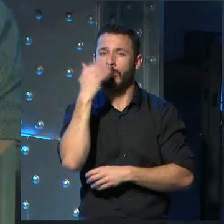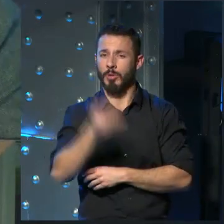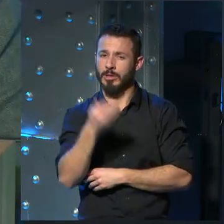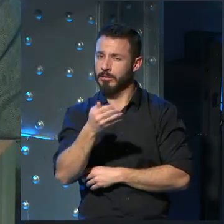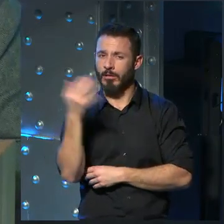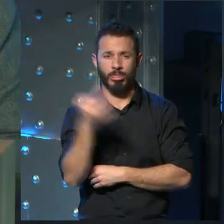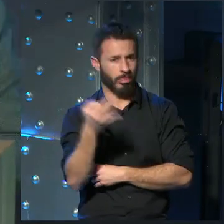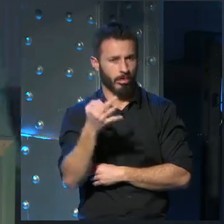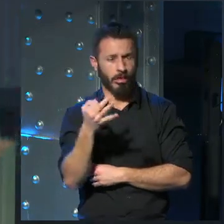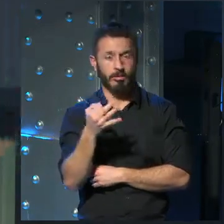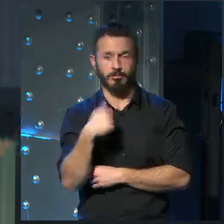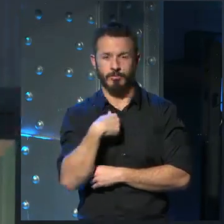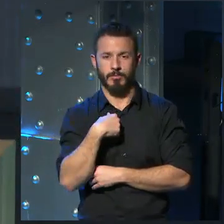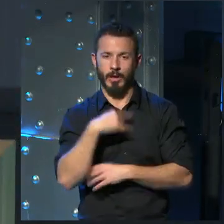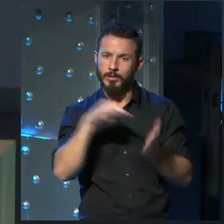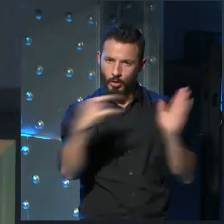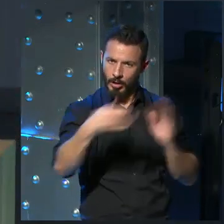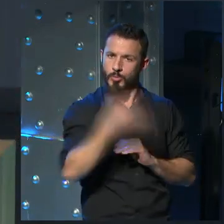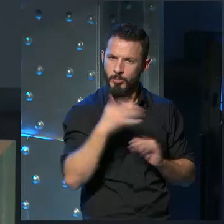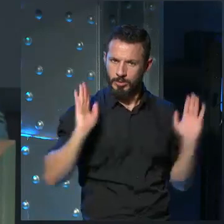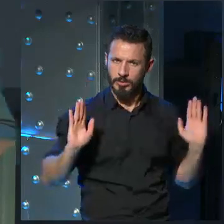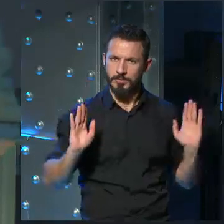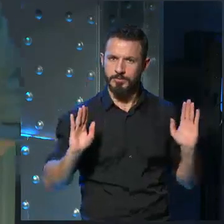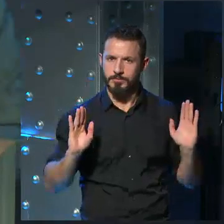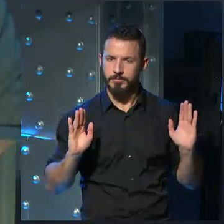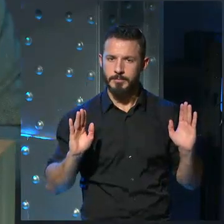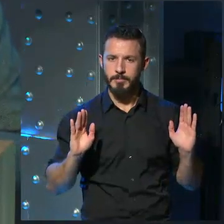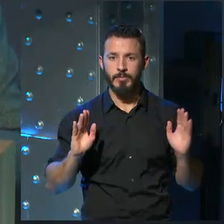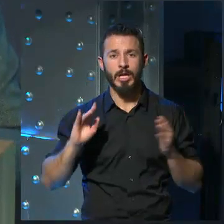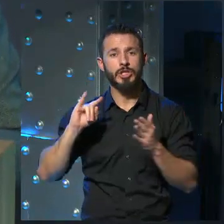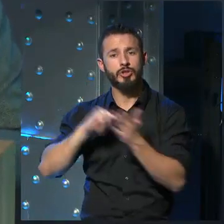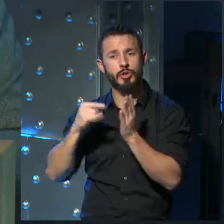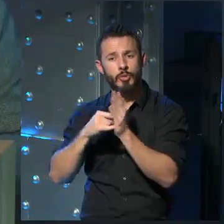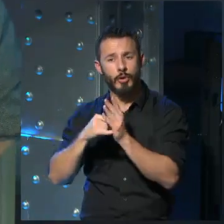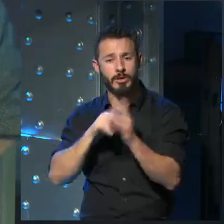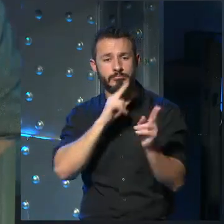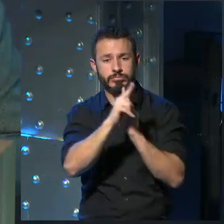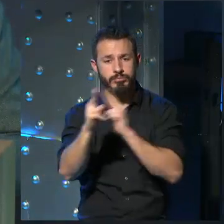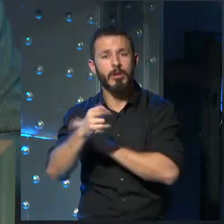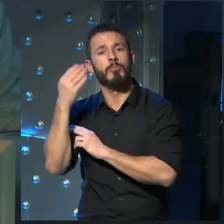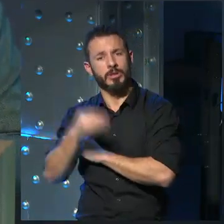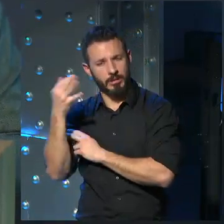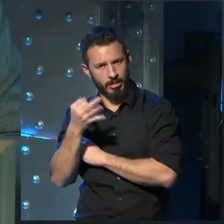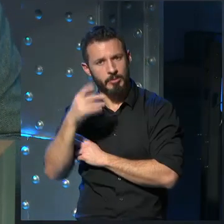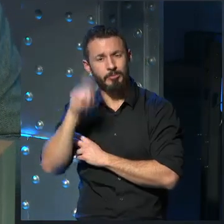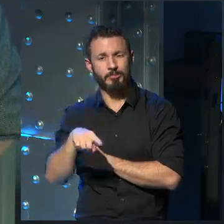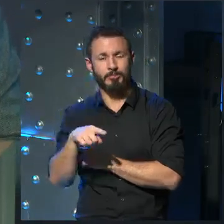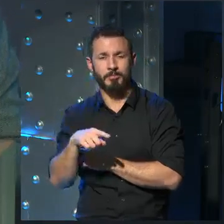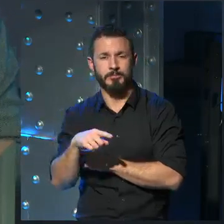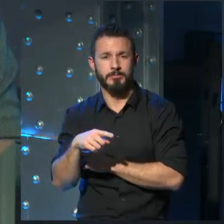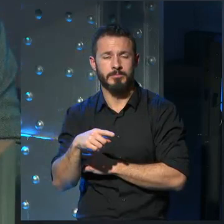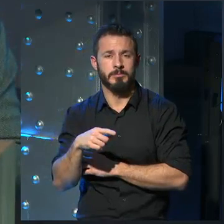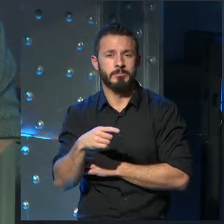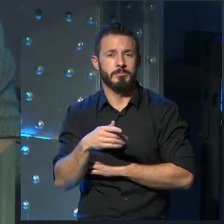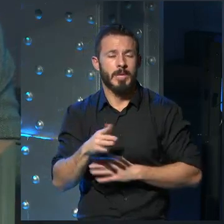yo quiero subrayar. La tecnología es muy importante, las soluciones que demos son importantes, pero lo fundamental es que